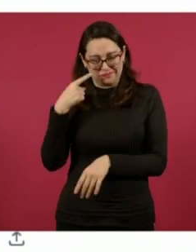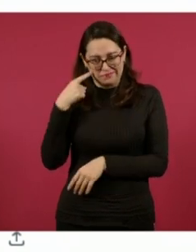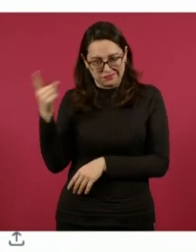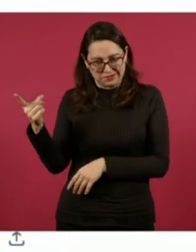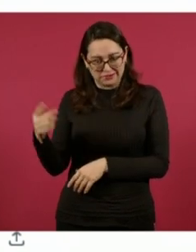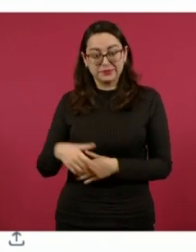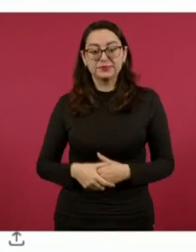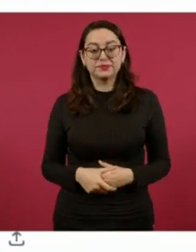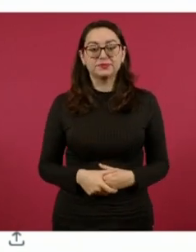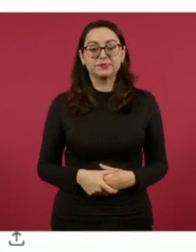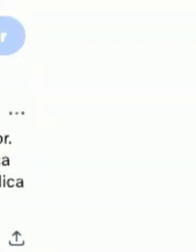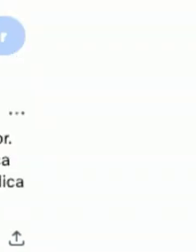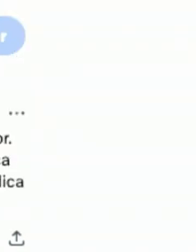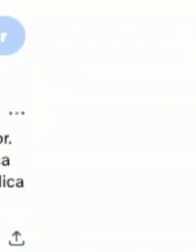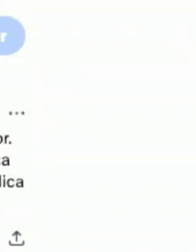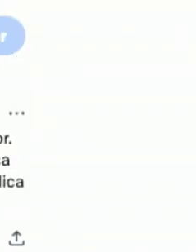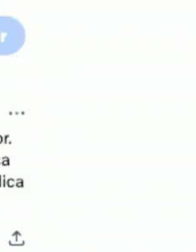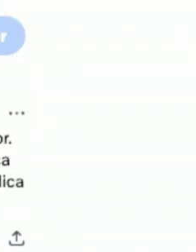estos años?